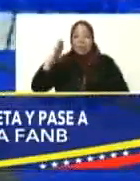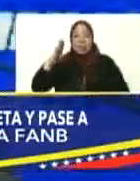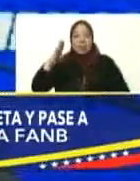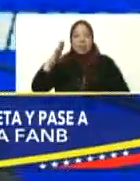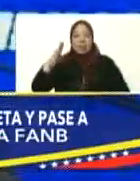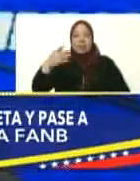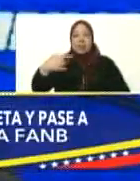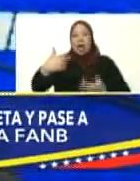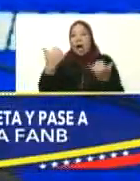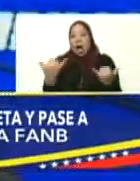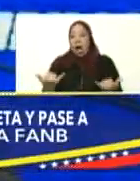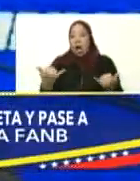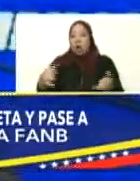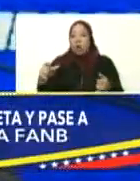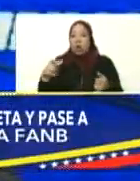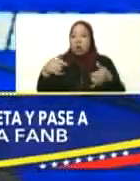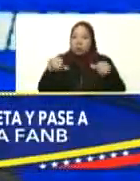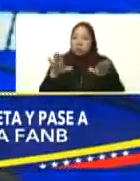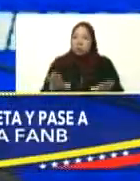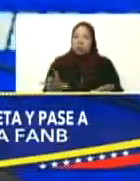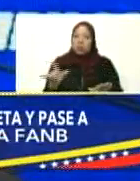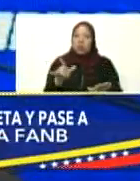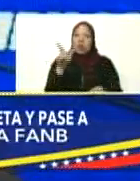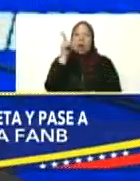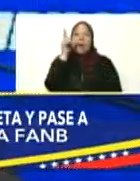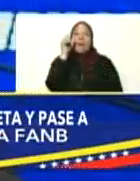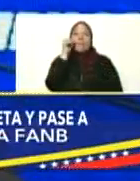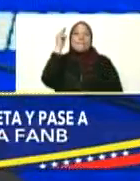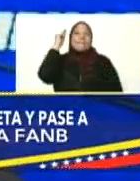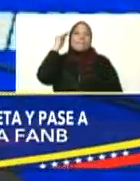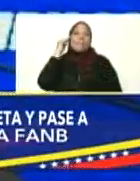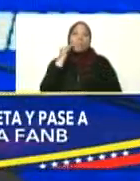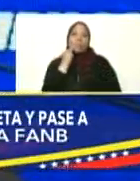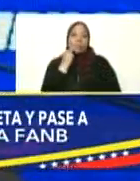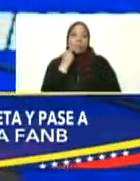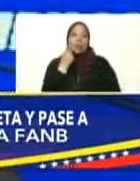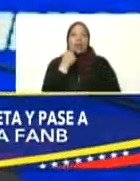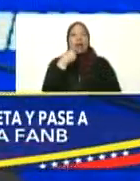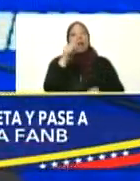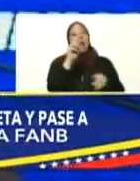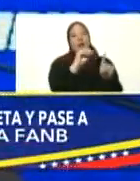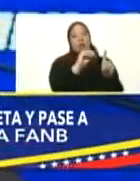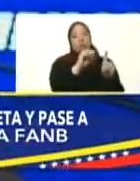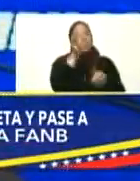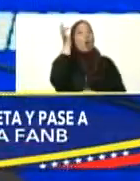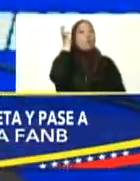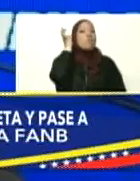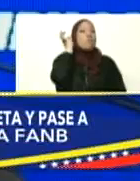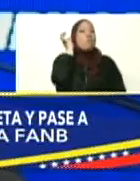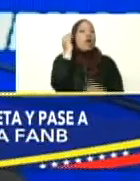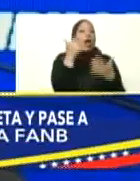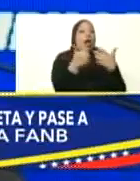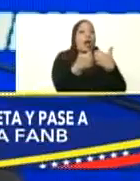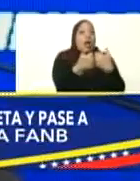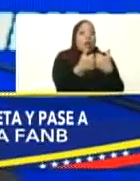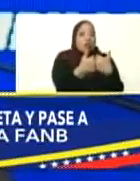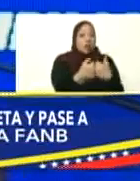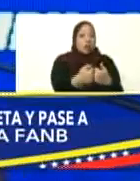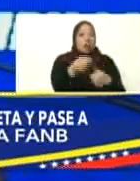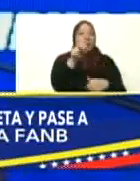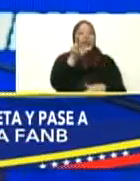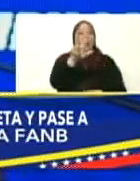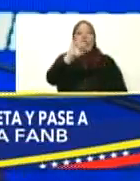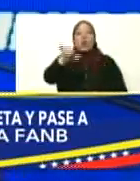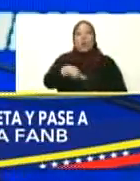retirarse. Carta del padre Simón Bolívar a Manuela Sáenz, cuartel de Guaranda, 3